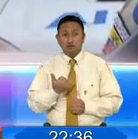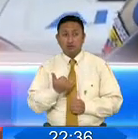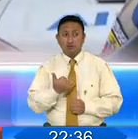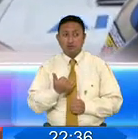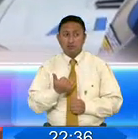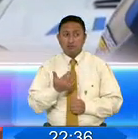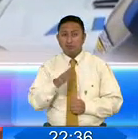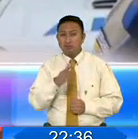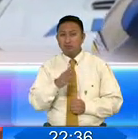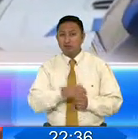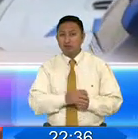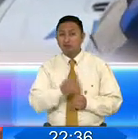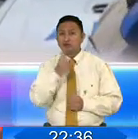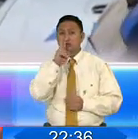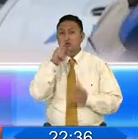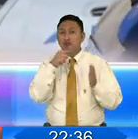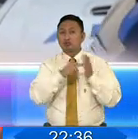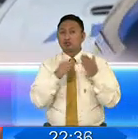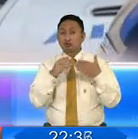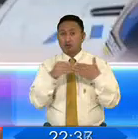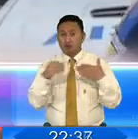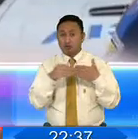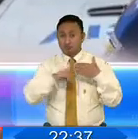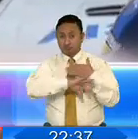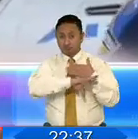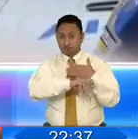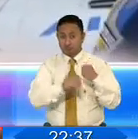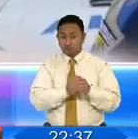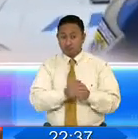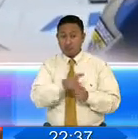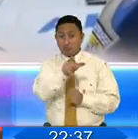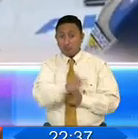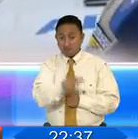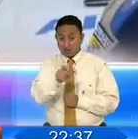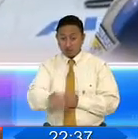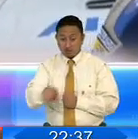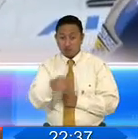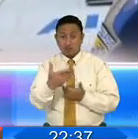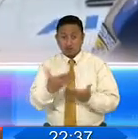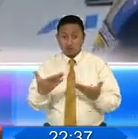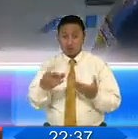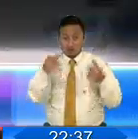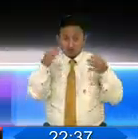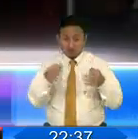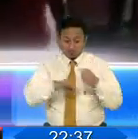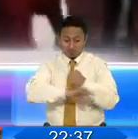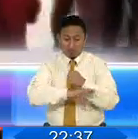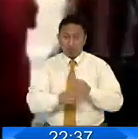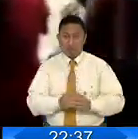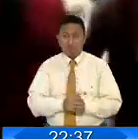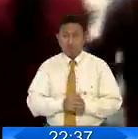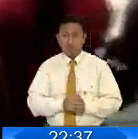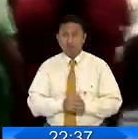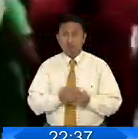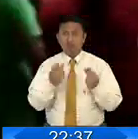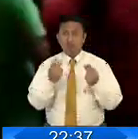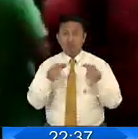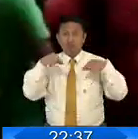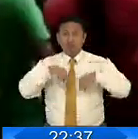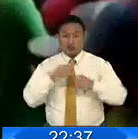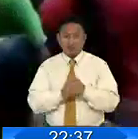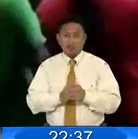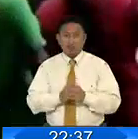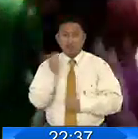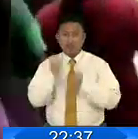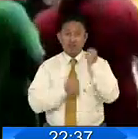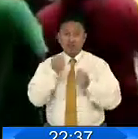sería aproximadamente unos $2,000 de las pertenencias de los clientes que habrían en ese momento. No perdieron tiempo y corrieron para